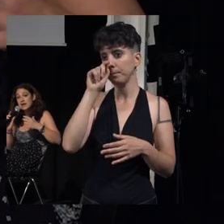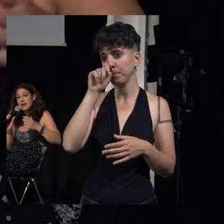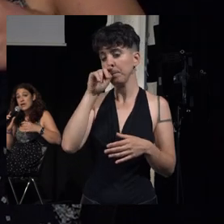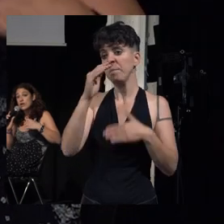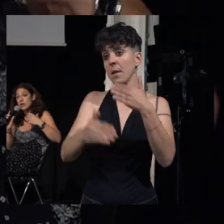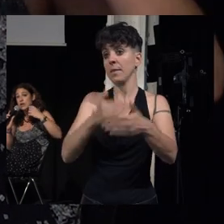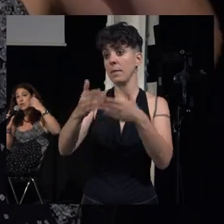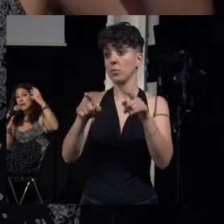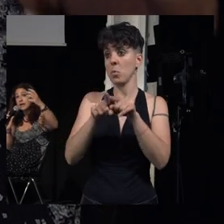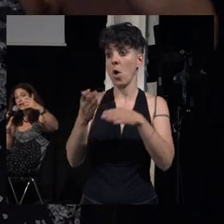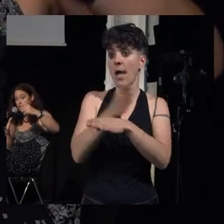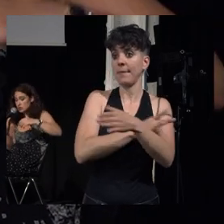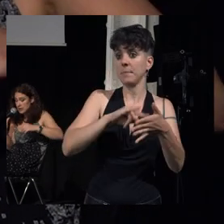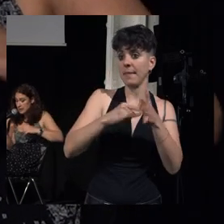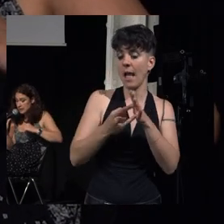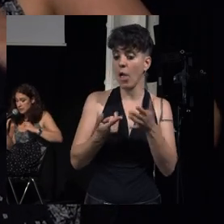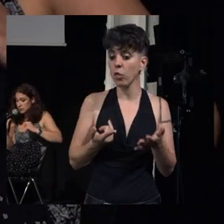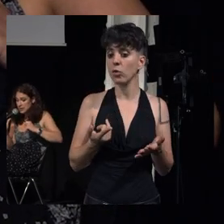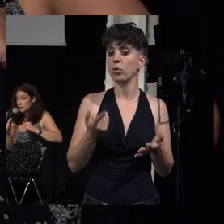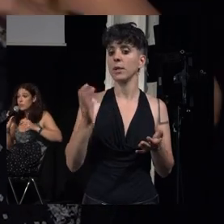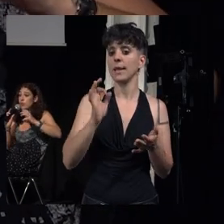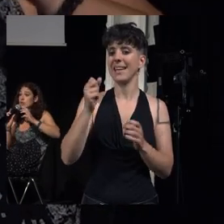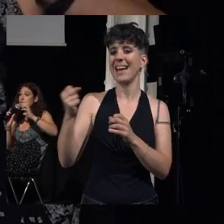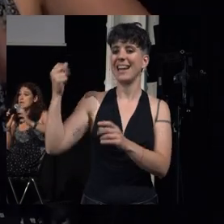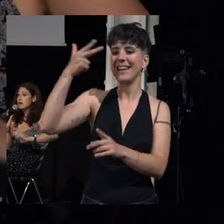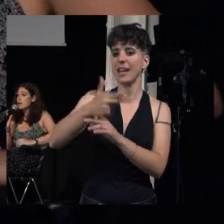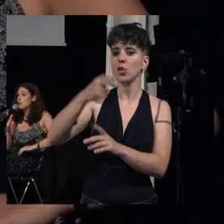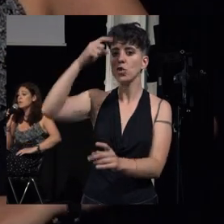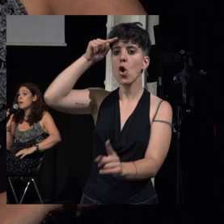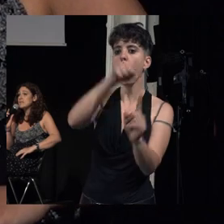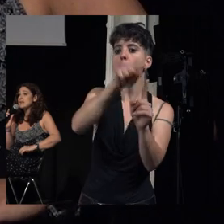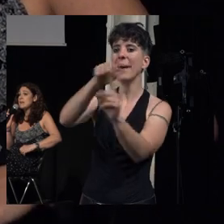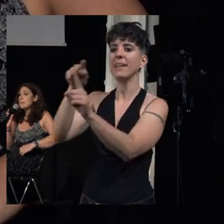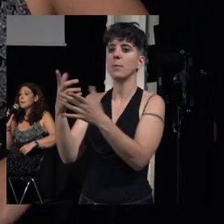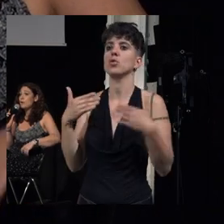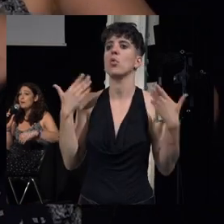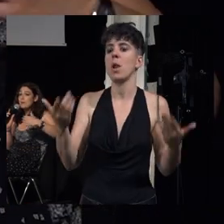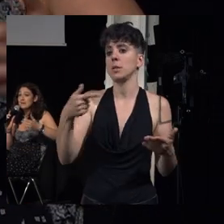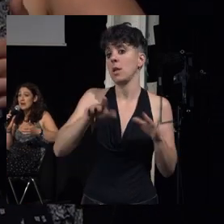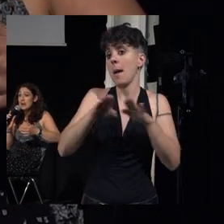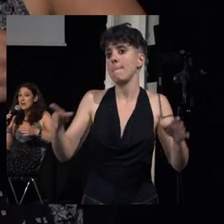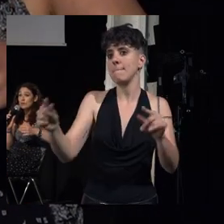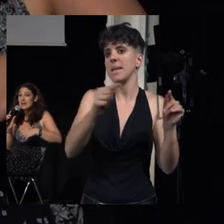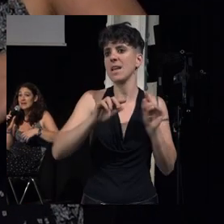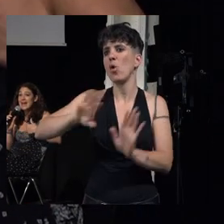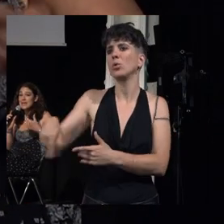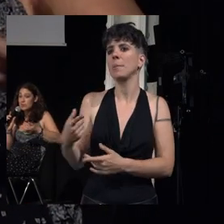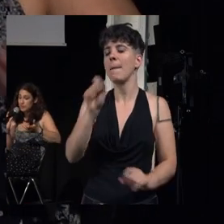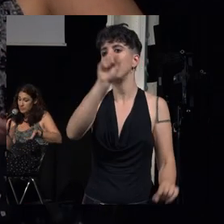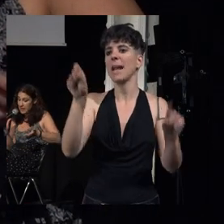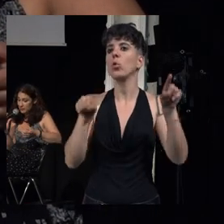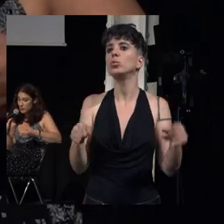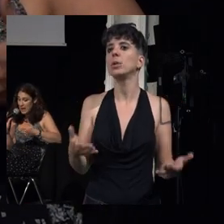había planteado y cuáles retos tenemos que asumir. Por lo tanto, esta última mesa vuelve a plantear una pregunta: